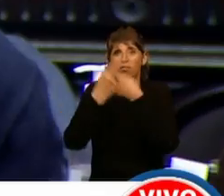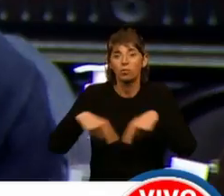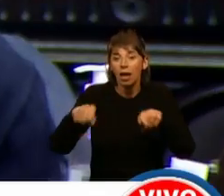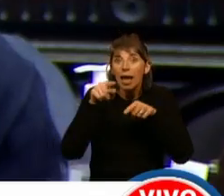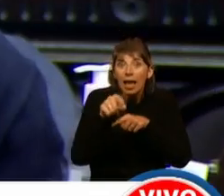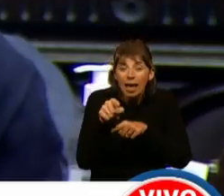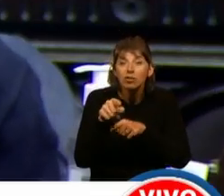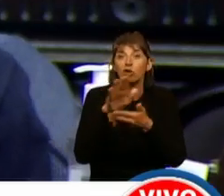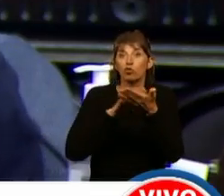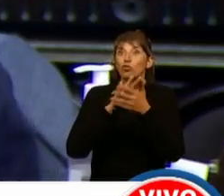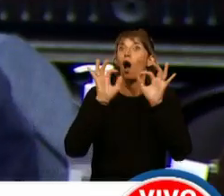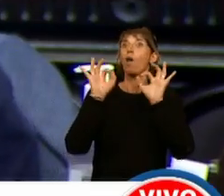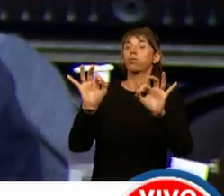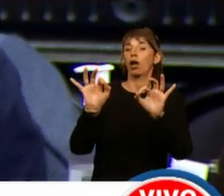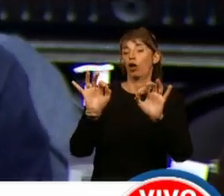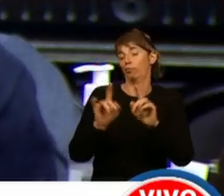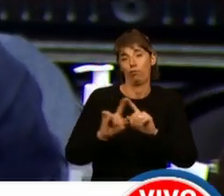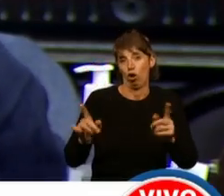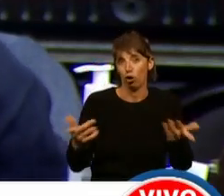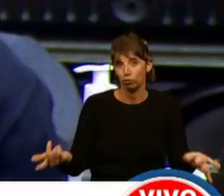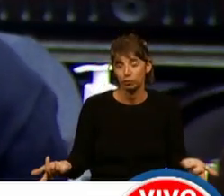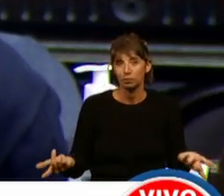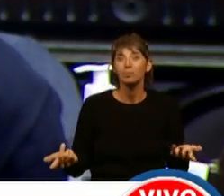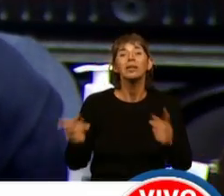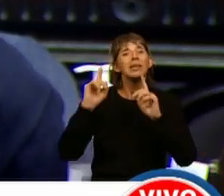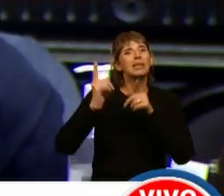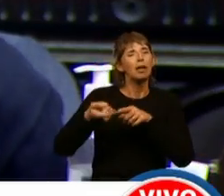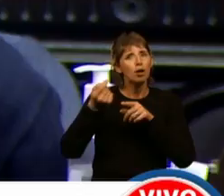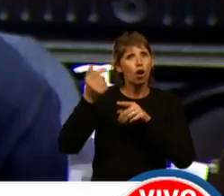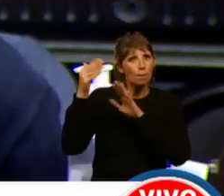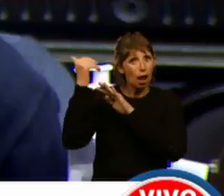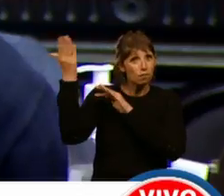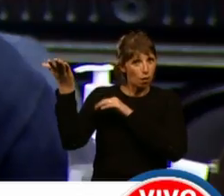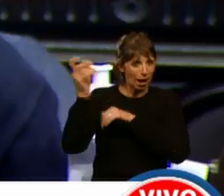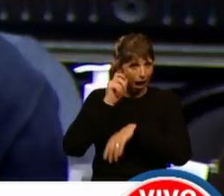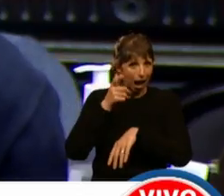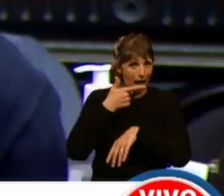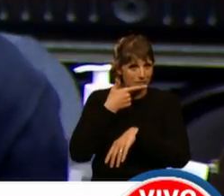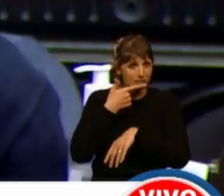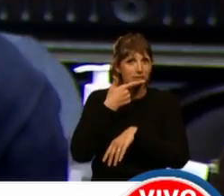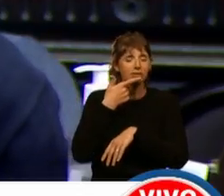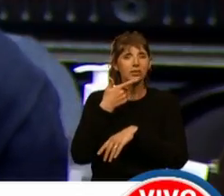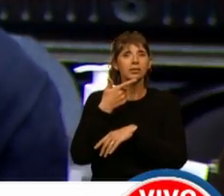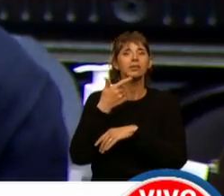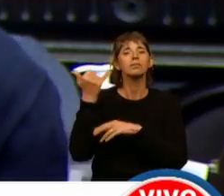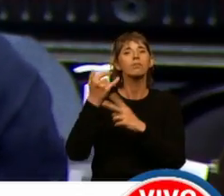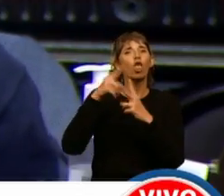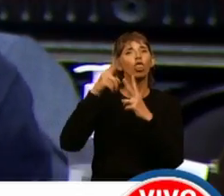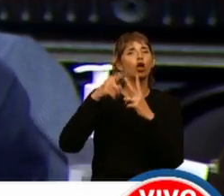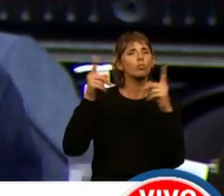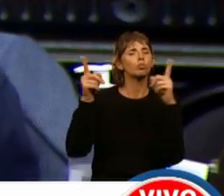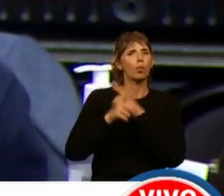no resuelve se debe a parte importar gas para en estas circunstancias tienes dos problemas